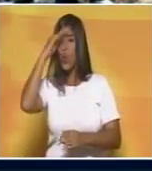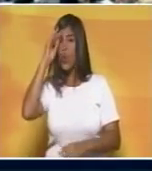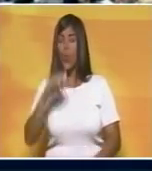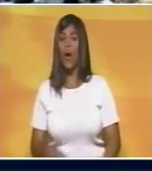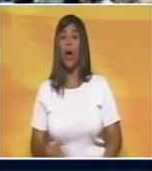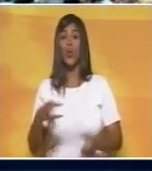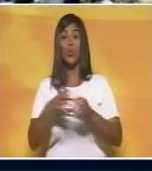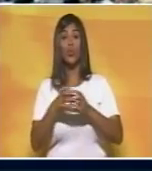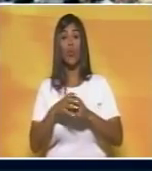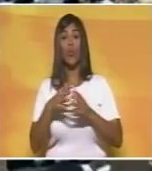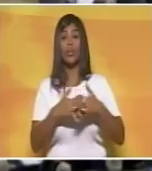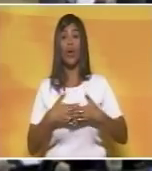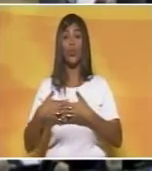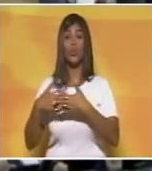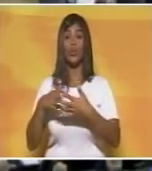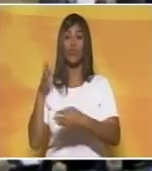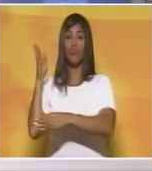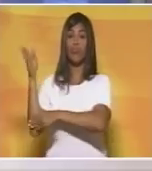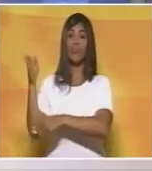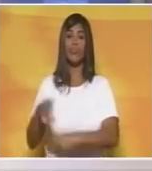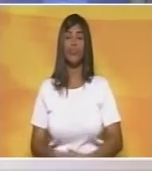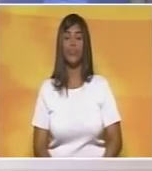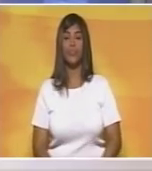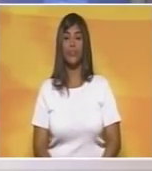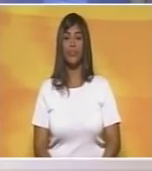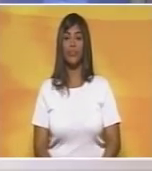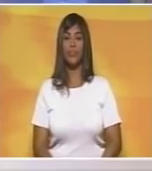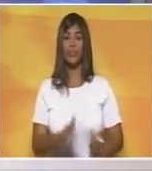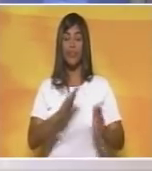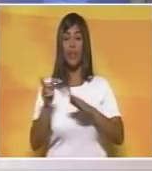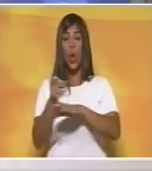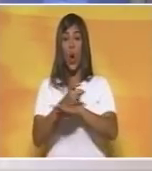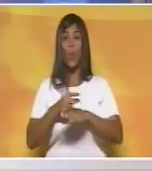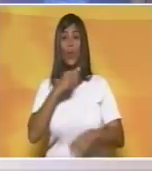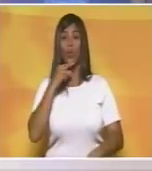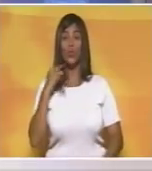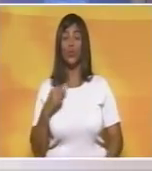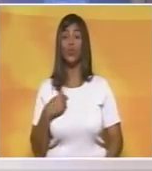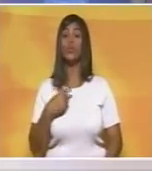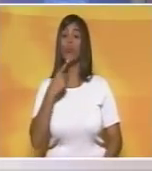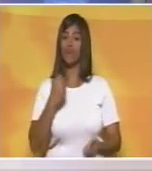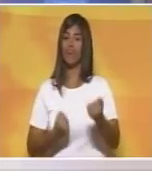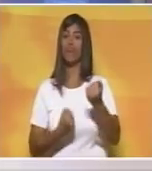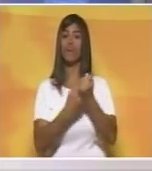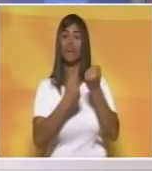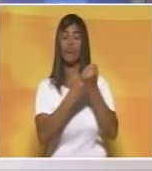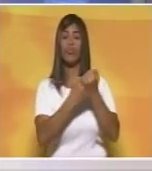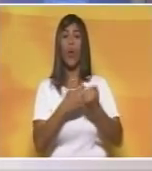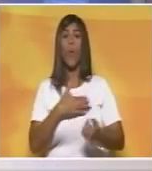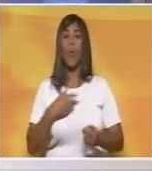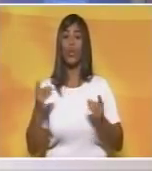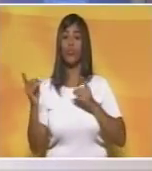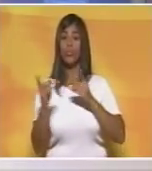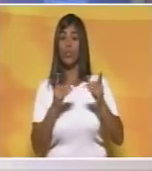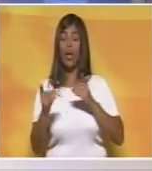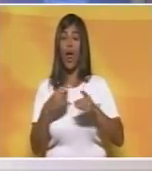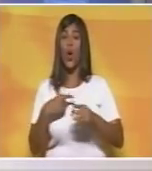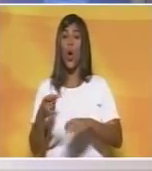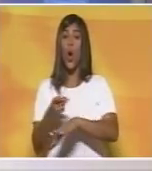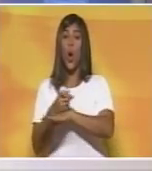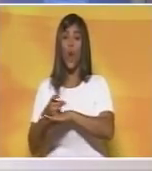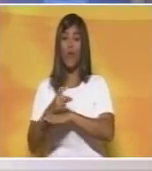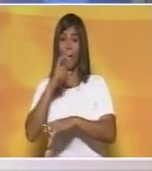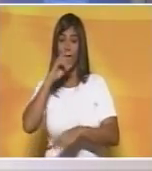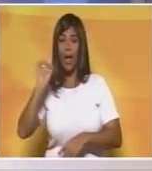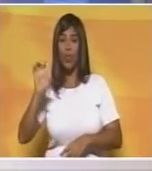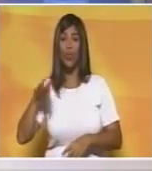por parte de Estados Unidos. El gobierno de Rusia ratificó su apoyo para que se produzca un diálogo entre el gobierno y